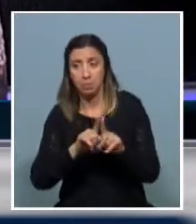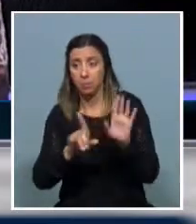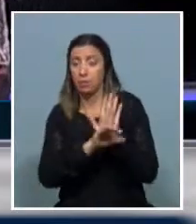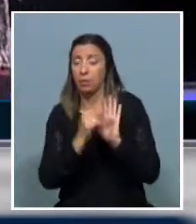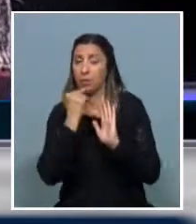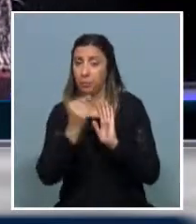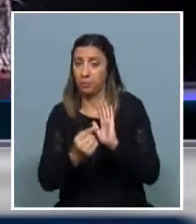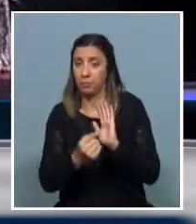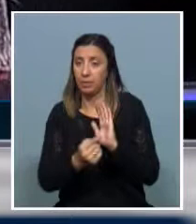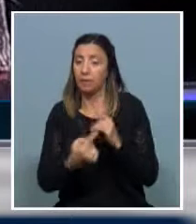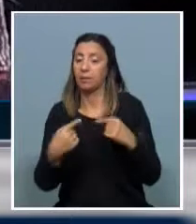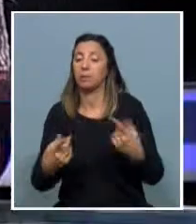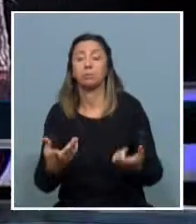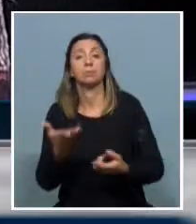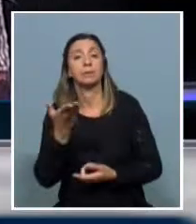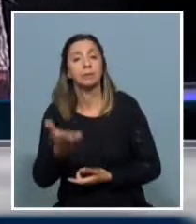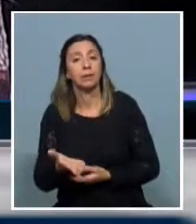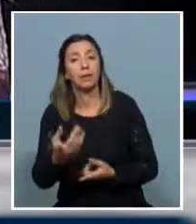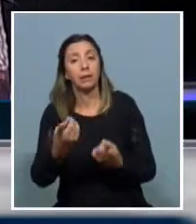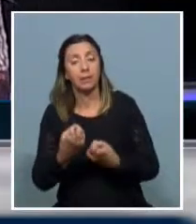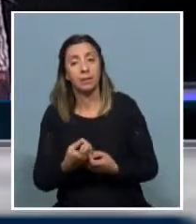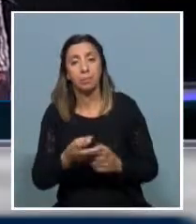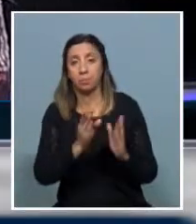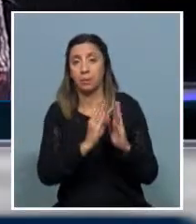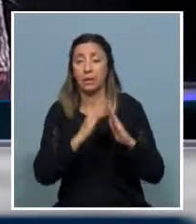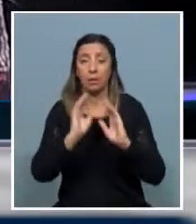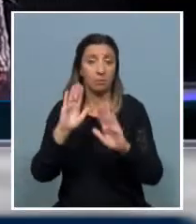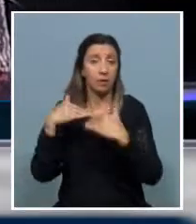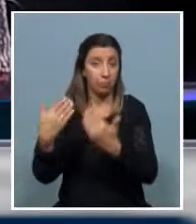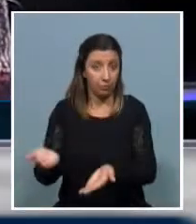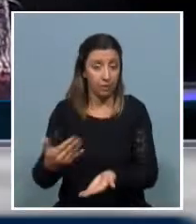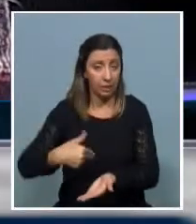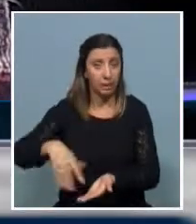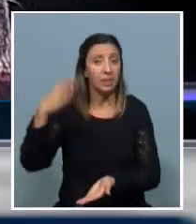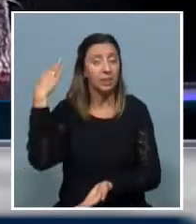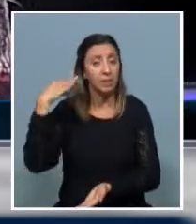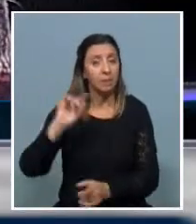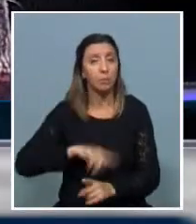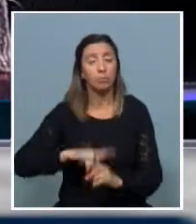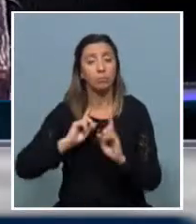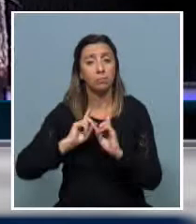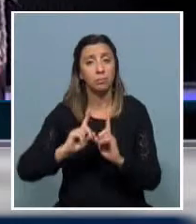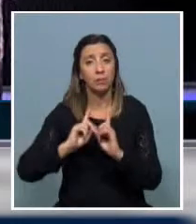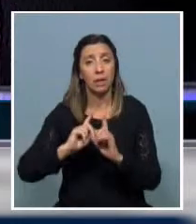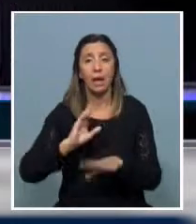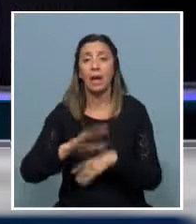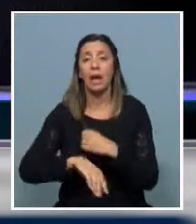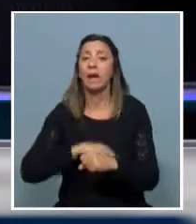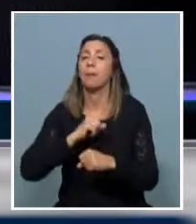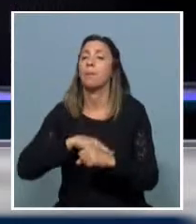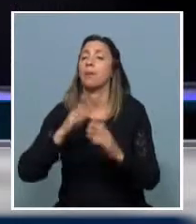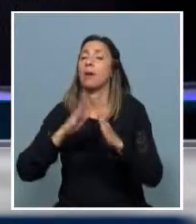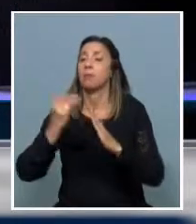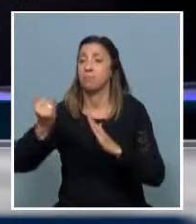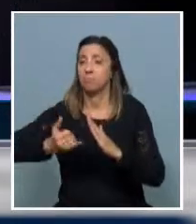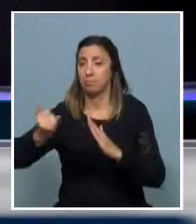ley, que los requisitos para ser adjudicatario de una vivienda deben mantenerse hasta el momento de la